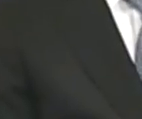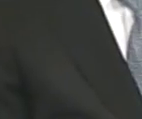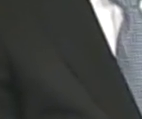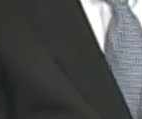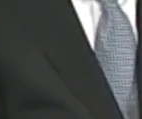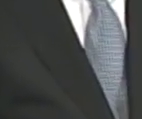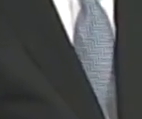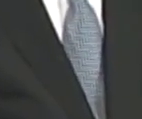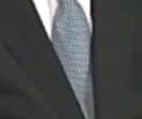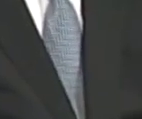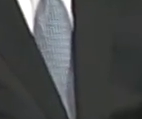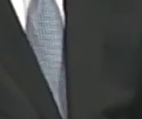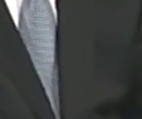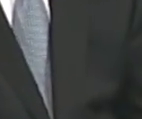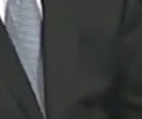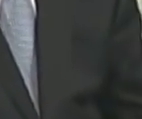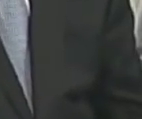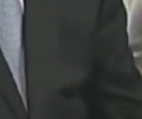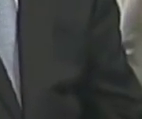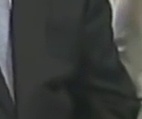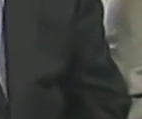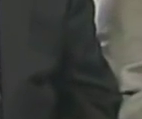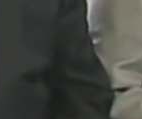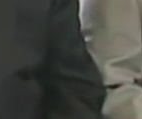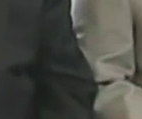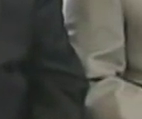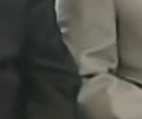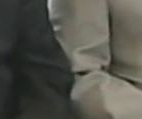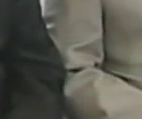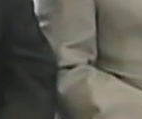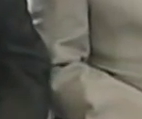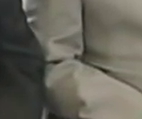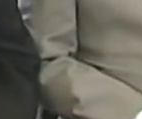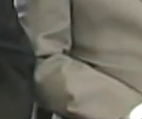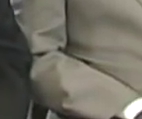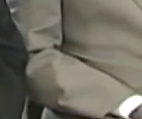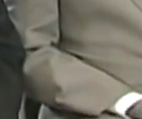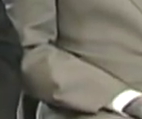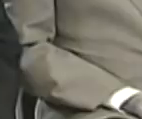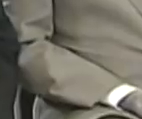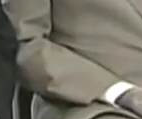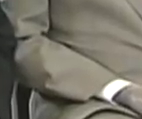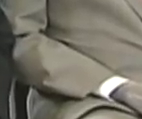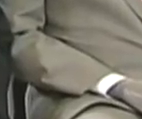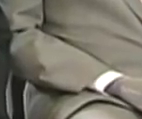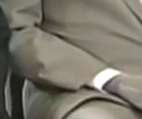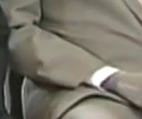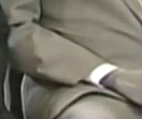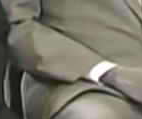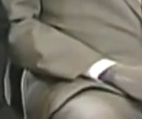a todos, bueno, se ha ido conformando un equipo de una dinámica virtuosa